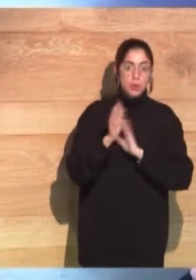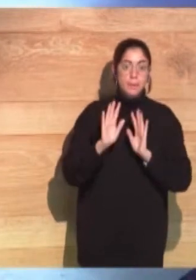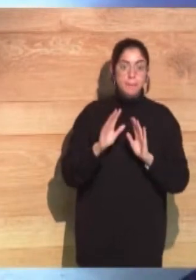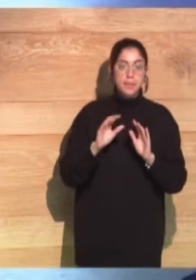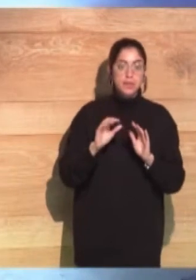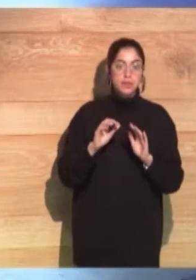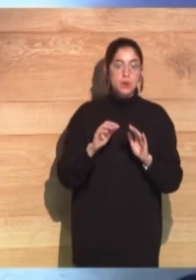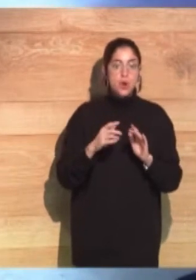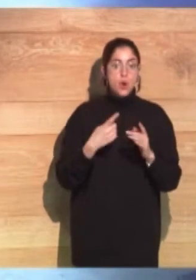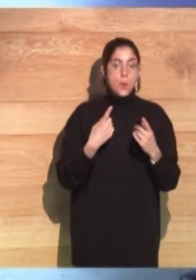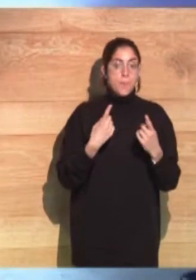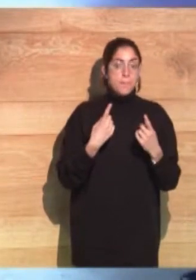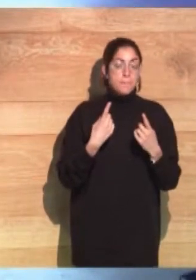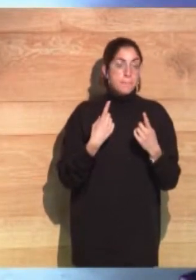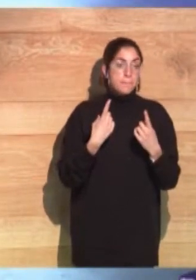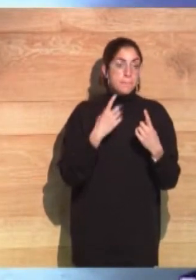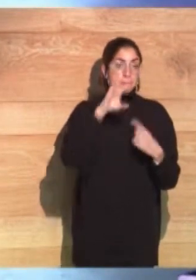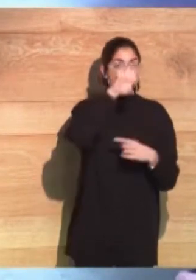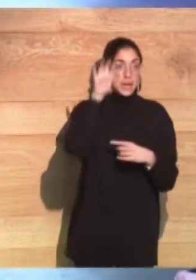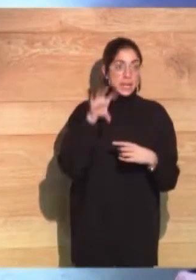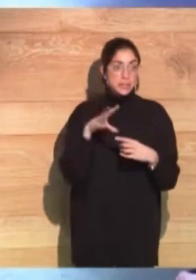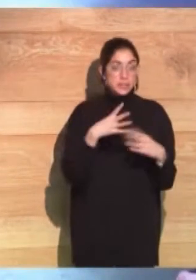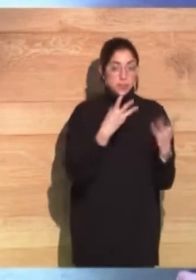países han decidido